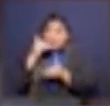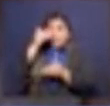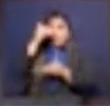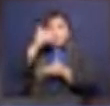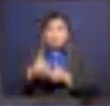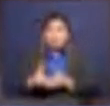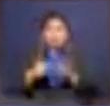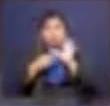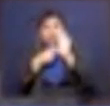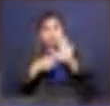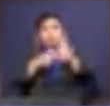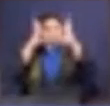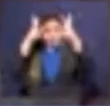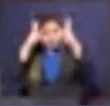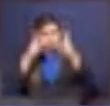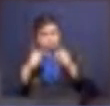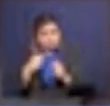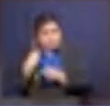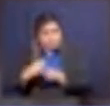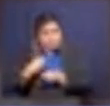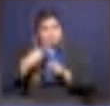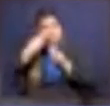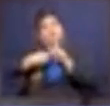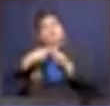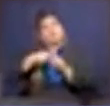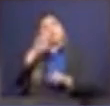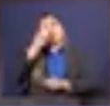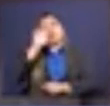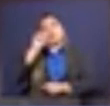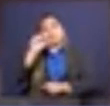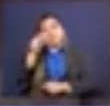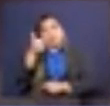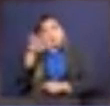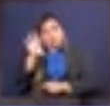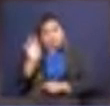renta del 2019.